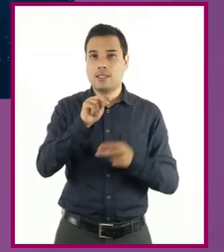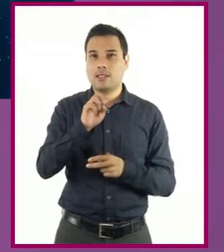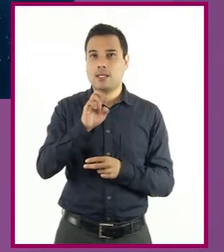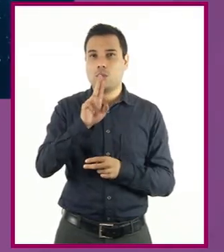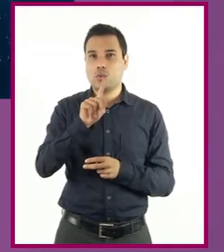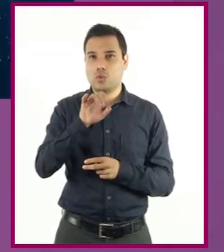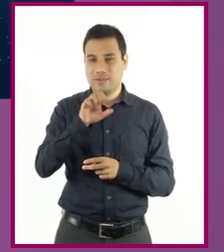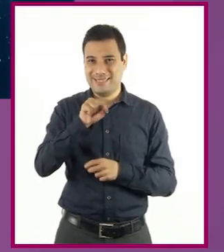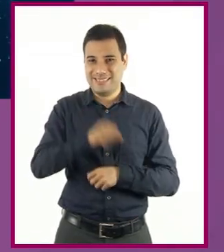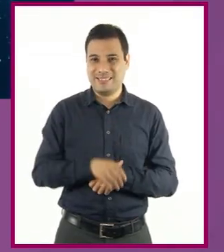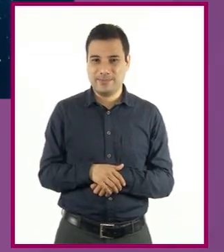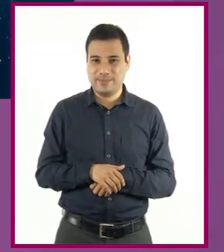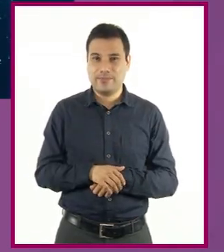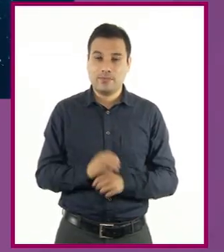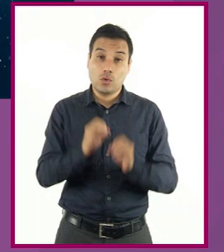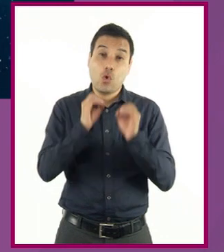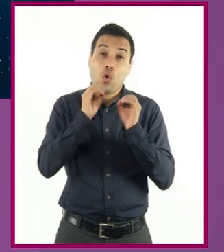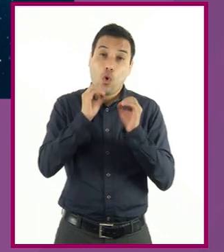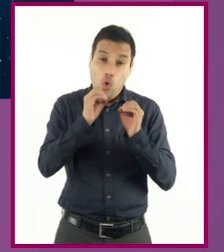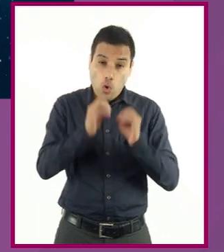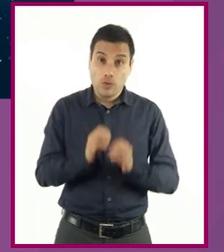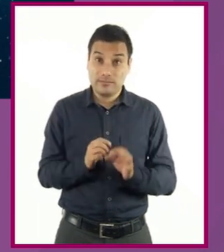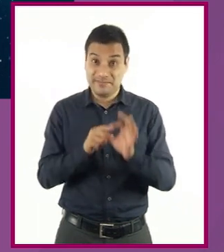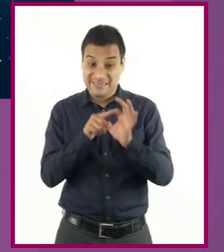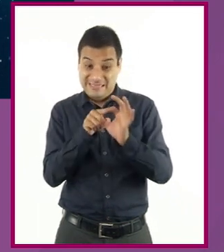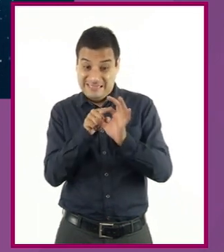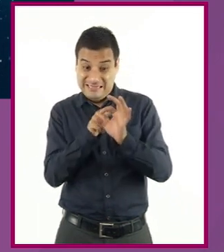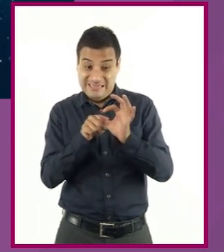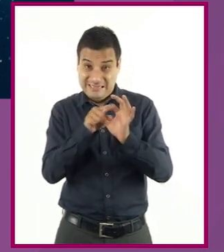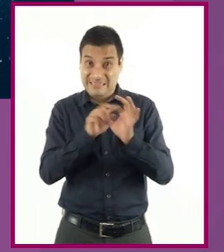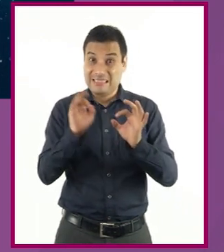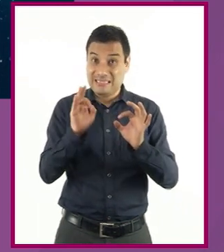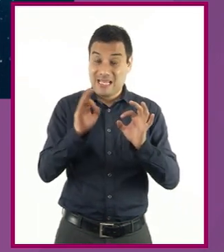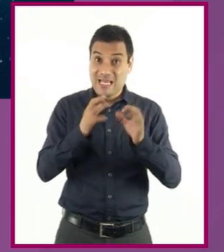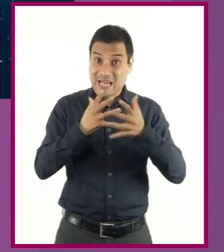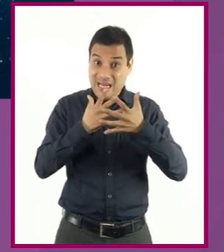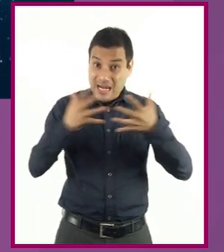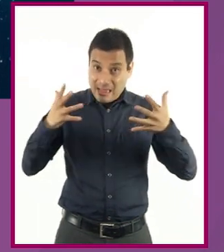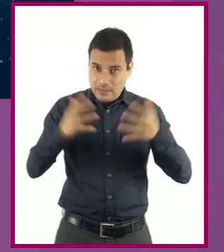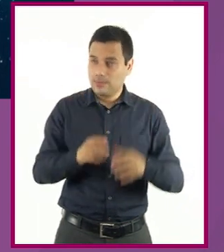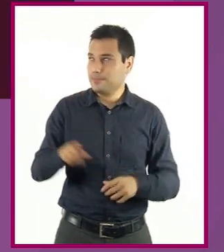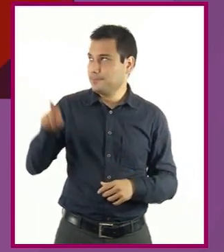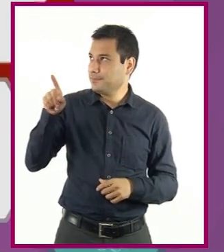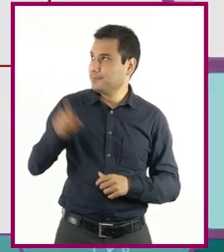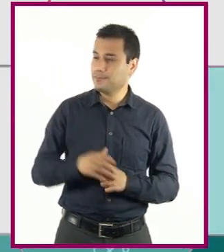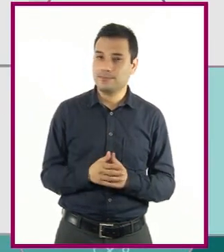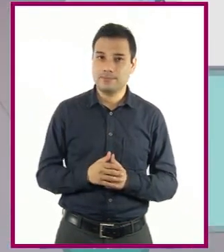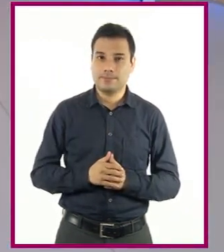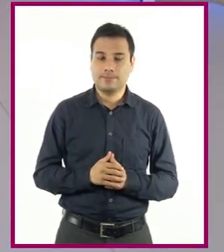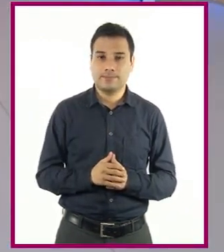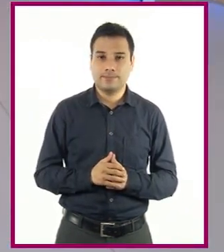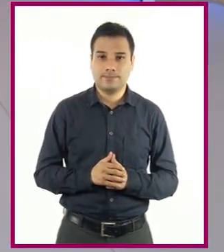o incluso, si el remanente es lo suficientemente amplio, en un agujero negro.